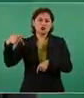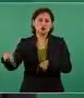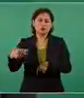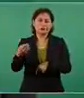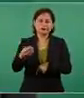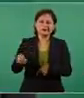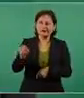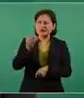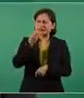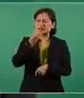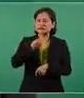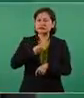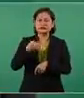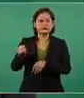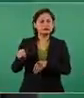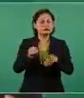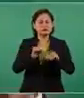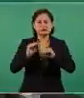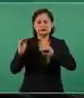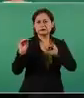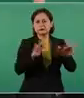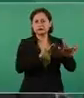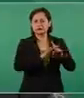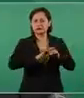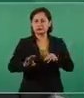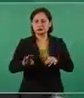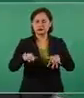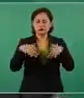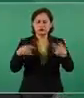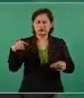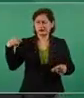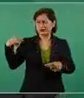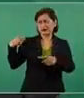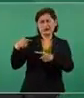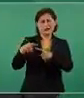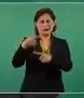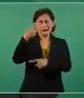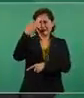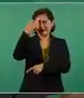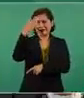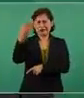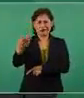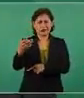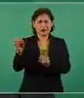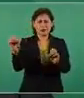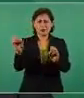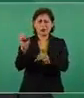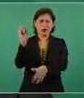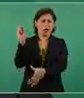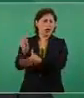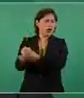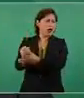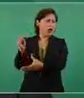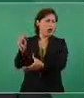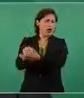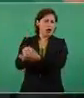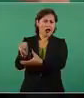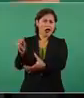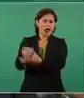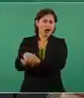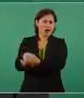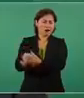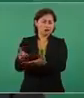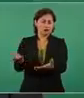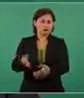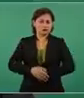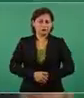no ha habido en años nada, todo